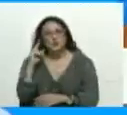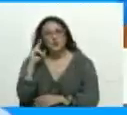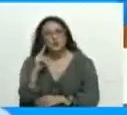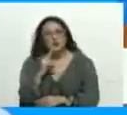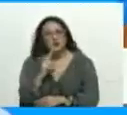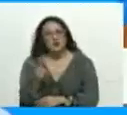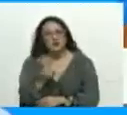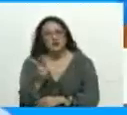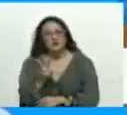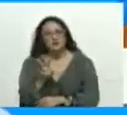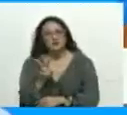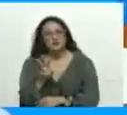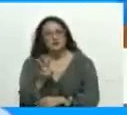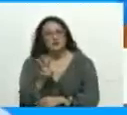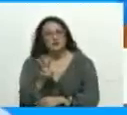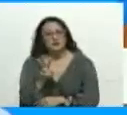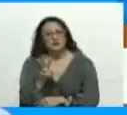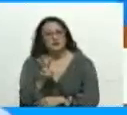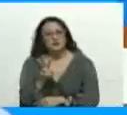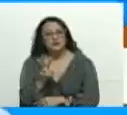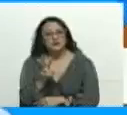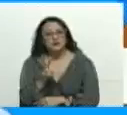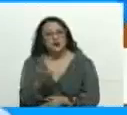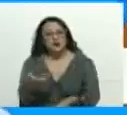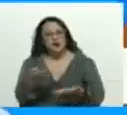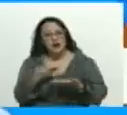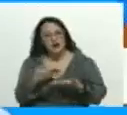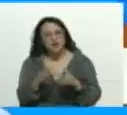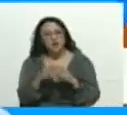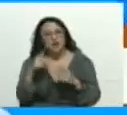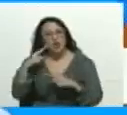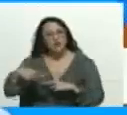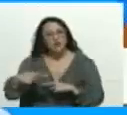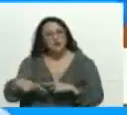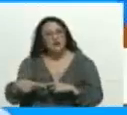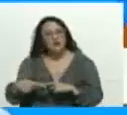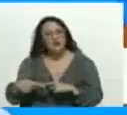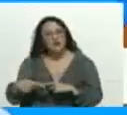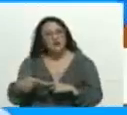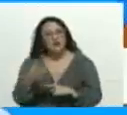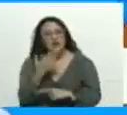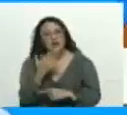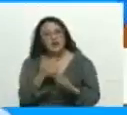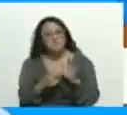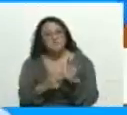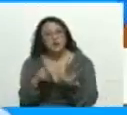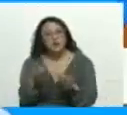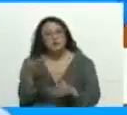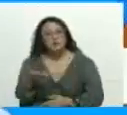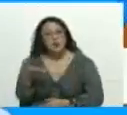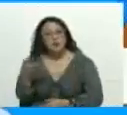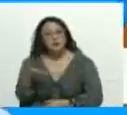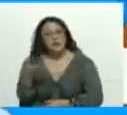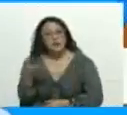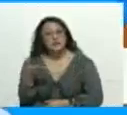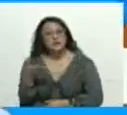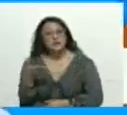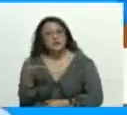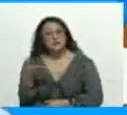de Venezuela nos nos regala todos los días este ejemplos importantes de su